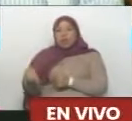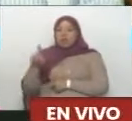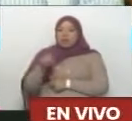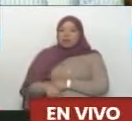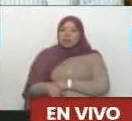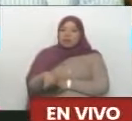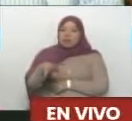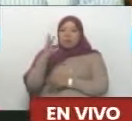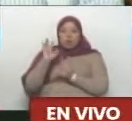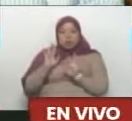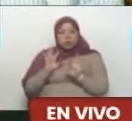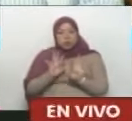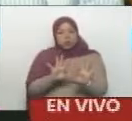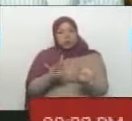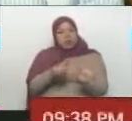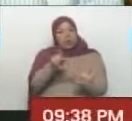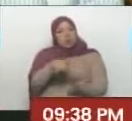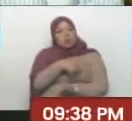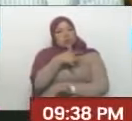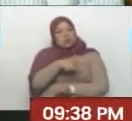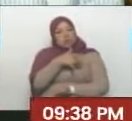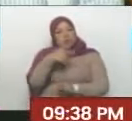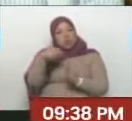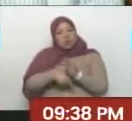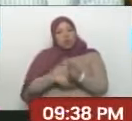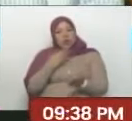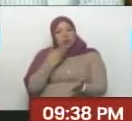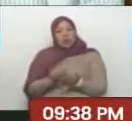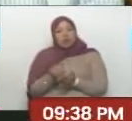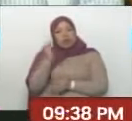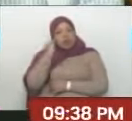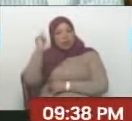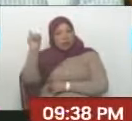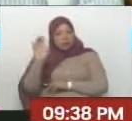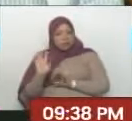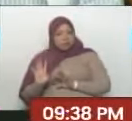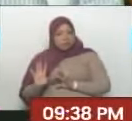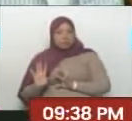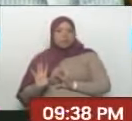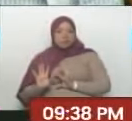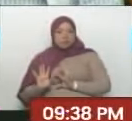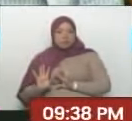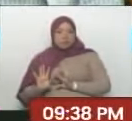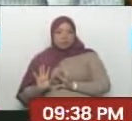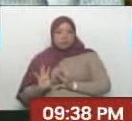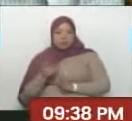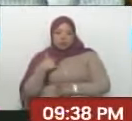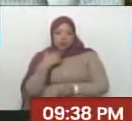también persigue esa espiritualidad. Propongo una idea. Viene